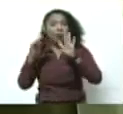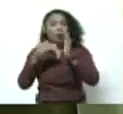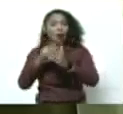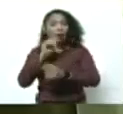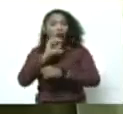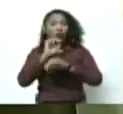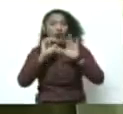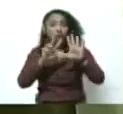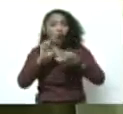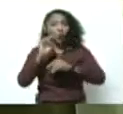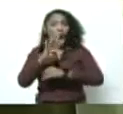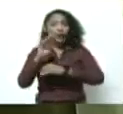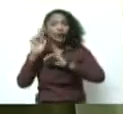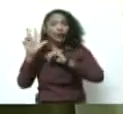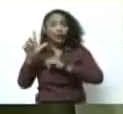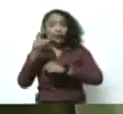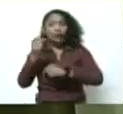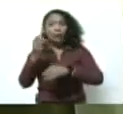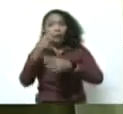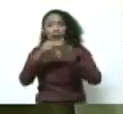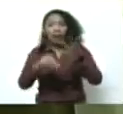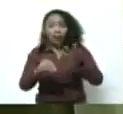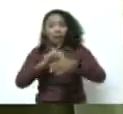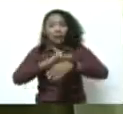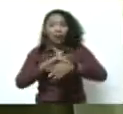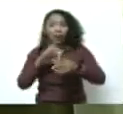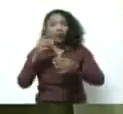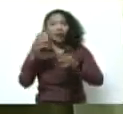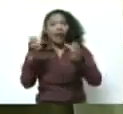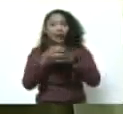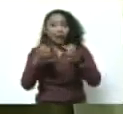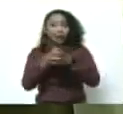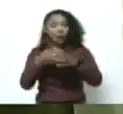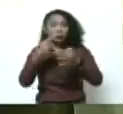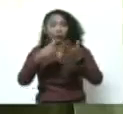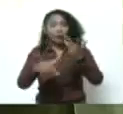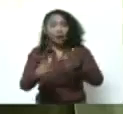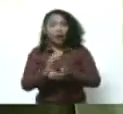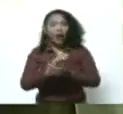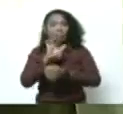339.843 unidades de insumos médicos, quirúrgicos y equipos valorados en